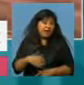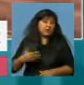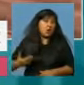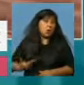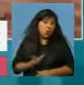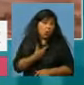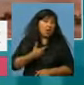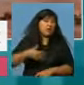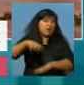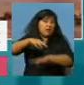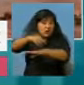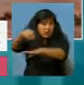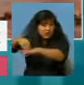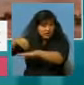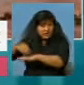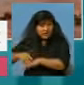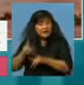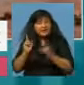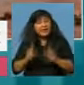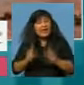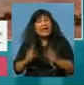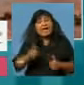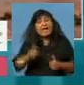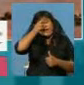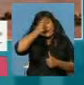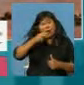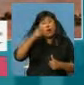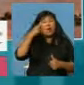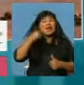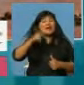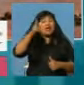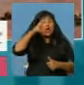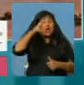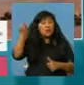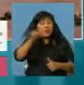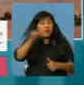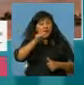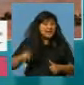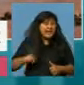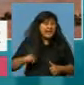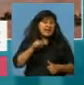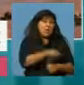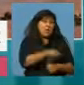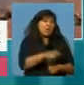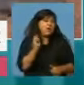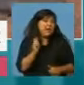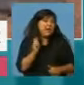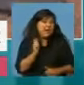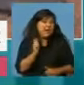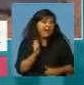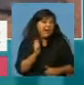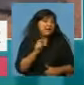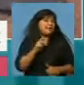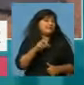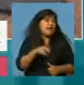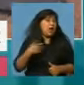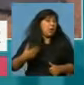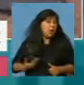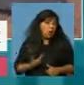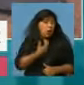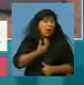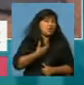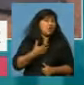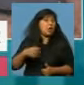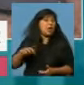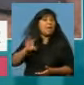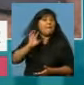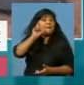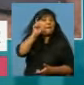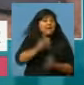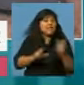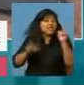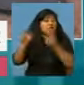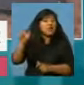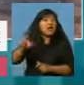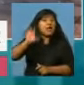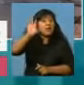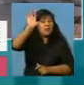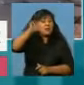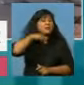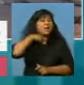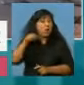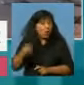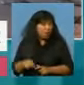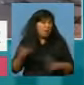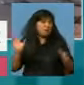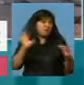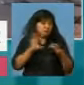y el 98 por ciento de las utilidades de este proyecto le pertenece al pueblo de la provincia de jujuy desde ayer